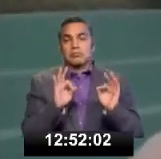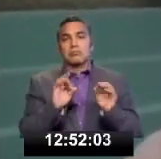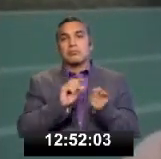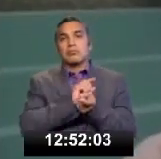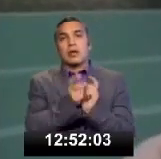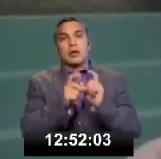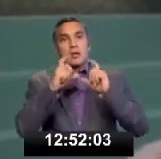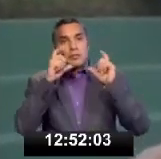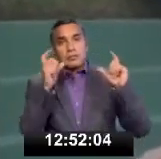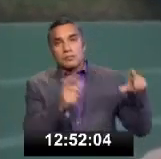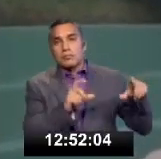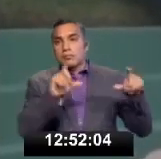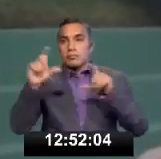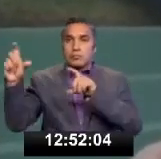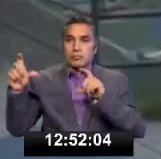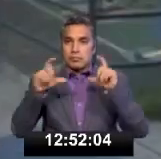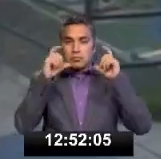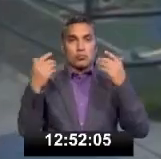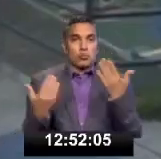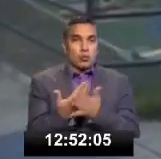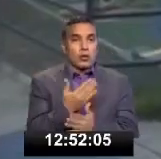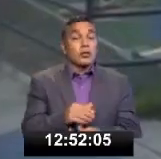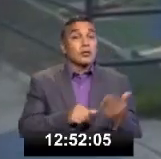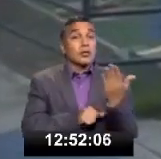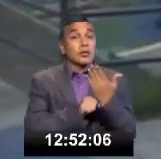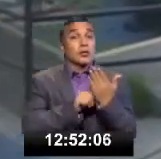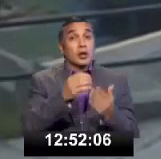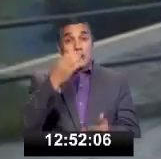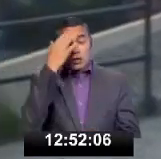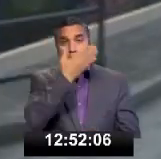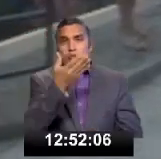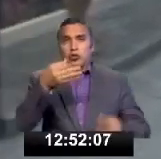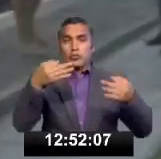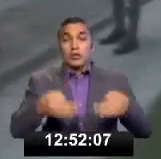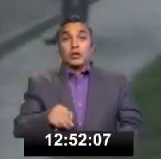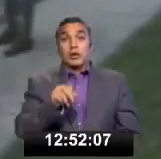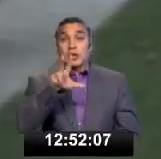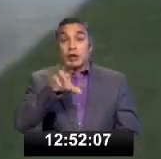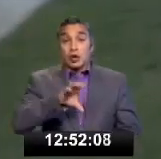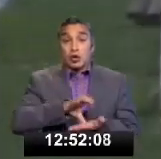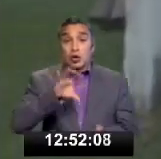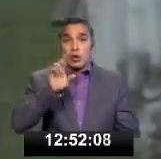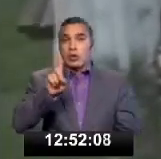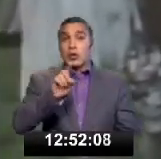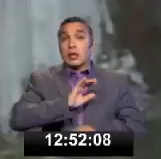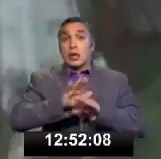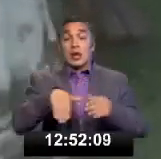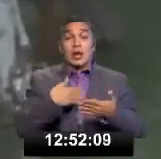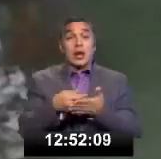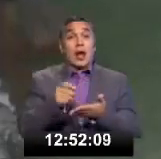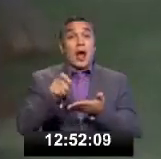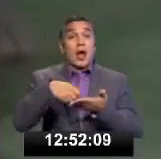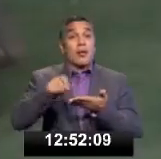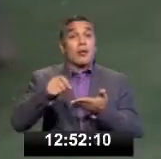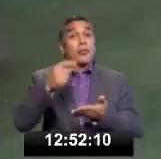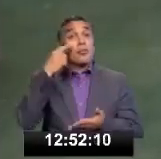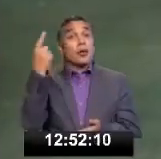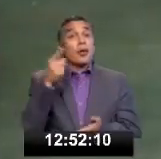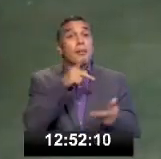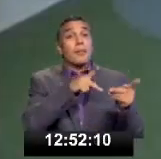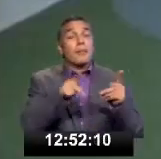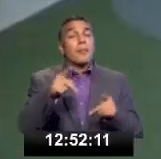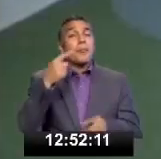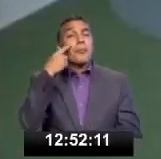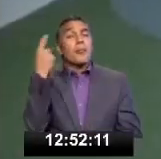de mascarilla en el caso de que sea necesario. La ministra de Educación confirma que a los 3 planteles educativos que ya recibieron luz verde para aplicar este plan